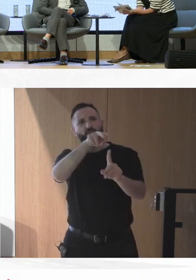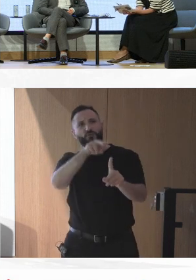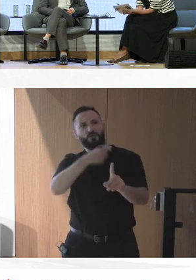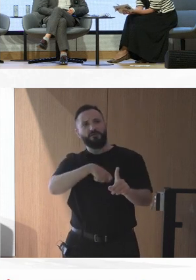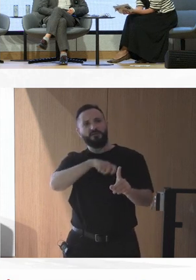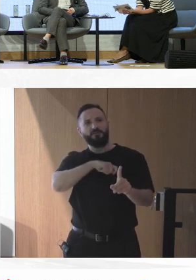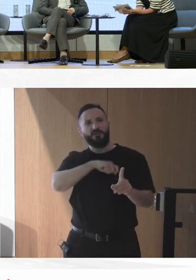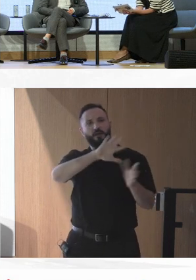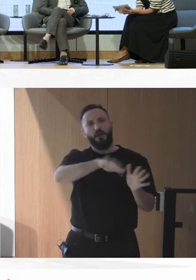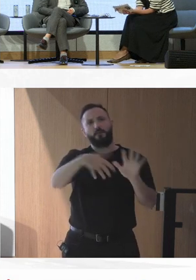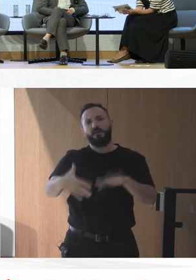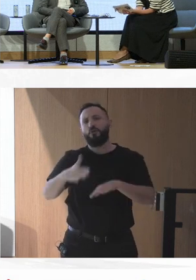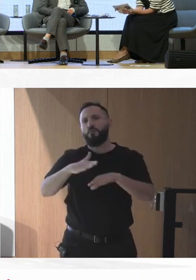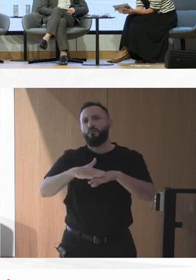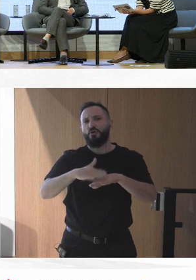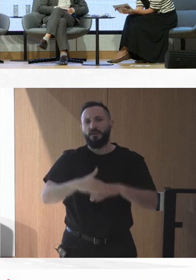en este sentido?